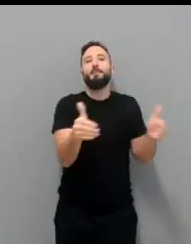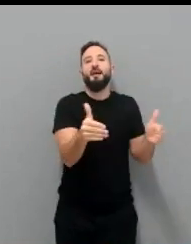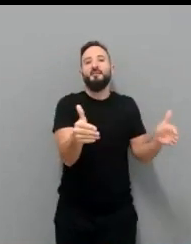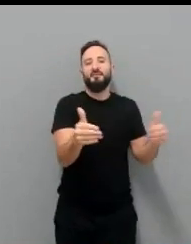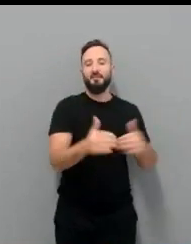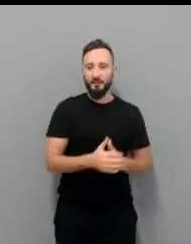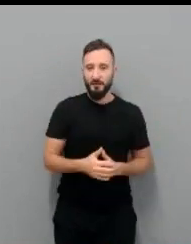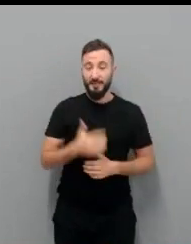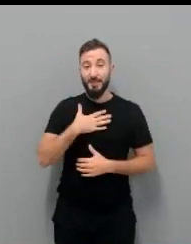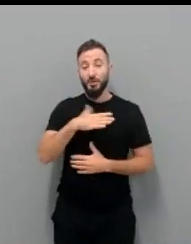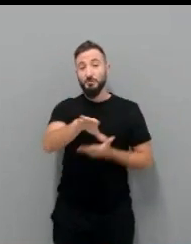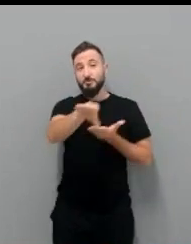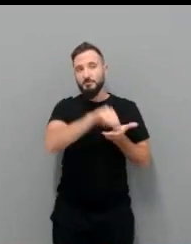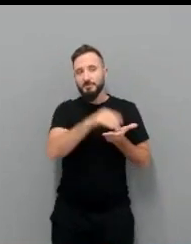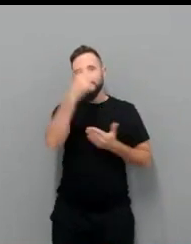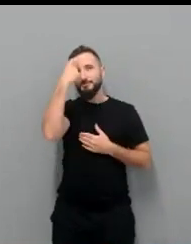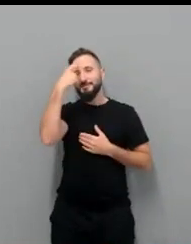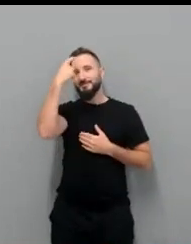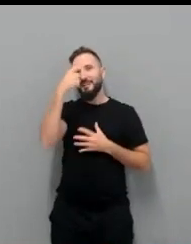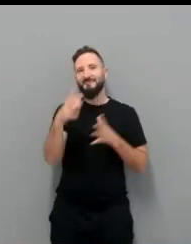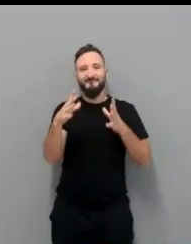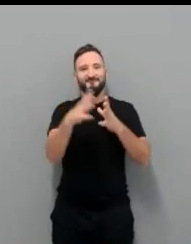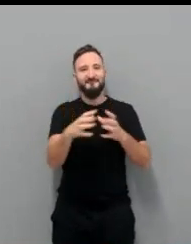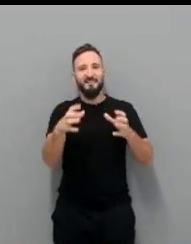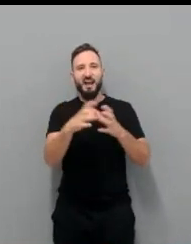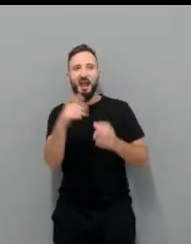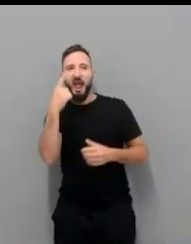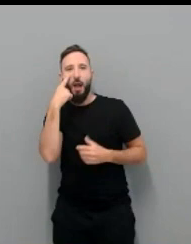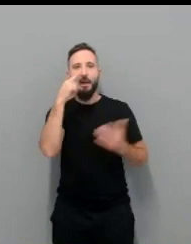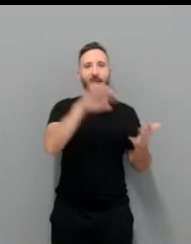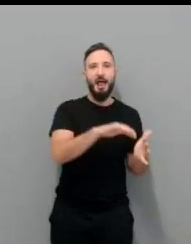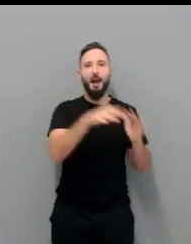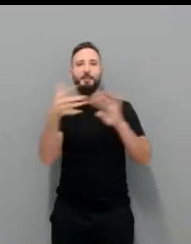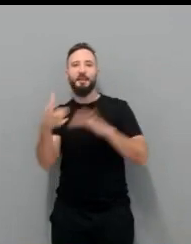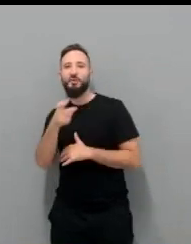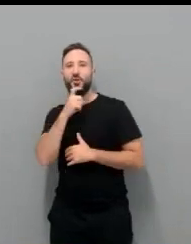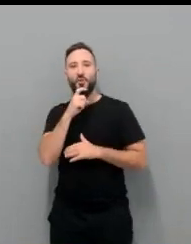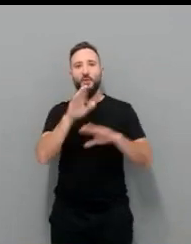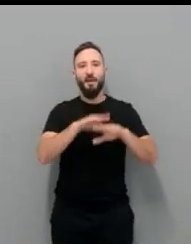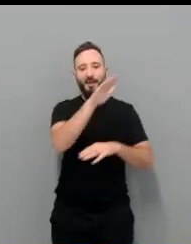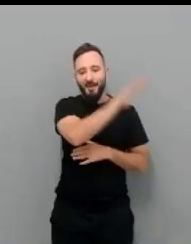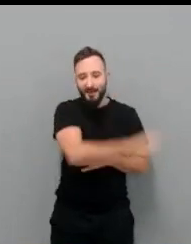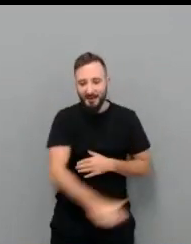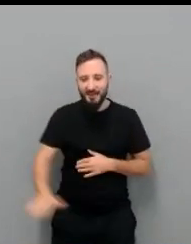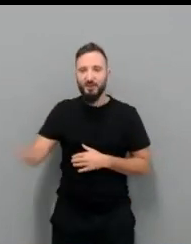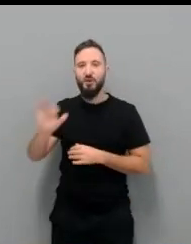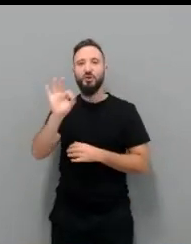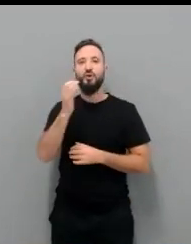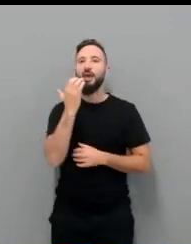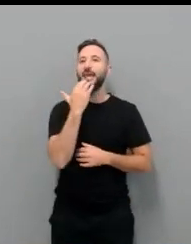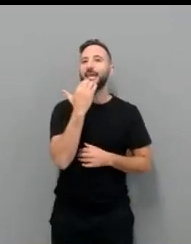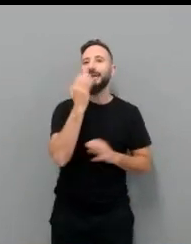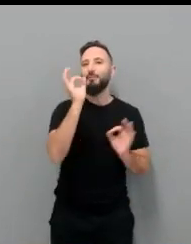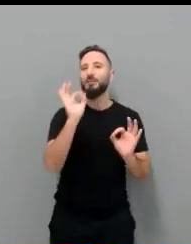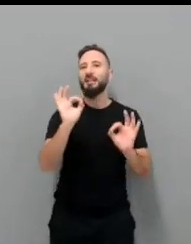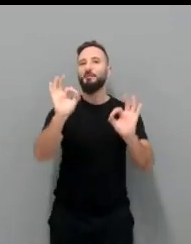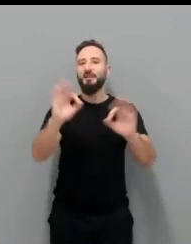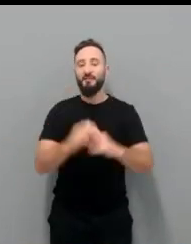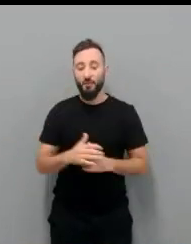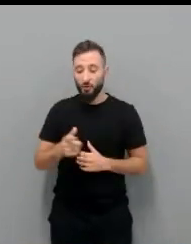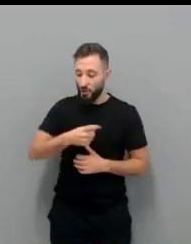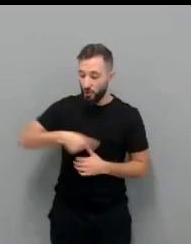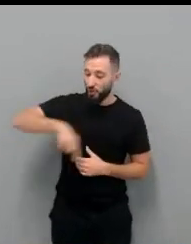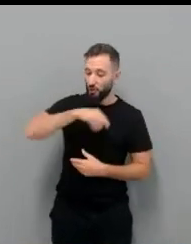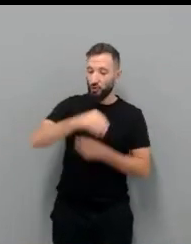Me he quedado con ganas de saber más cómo implementarlos con los más pequeños, con ejemplos concretos. Nosotros